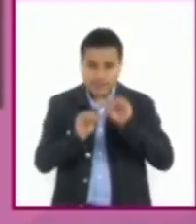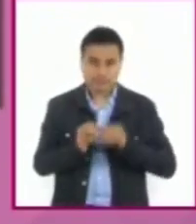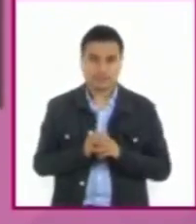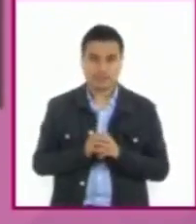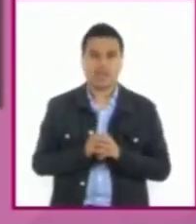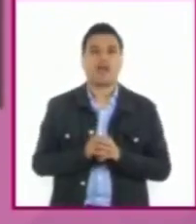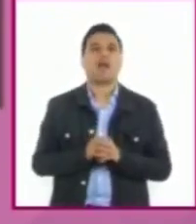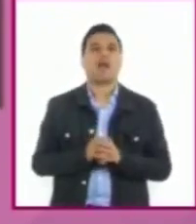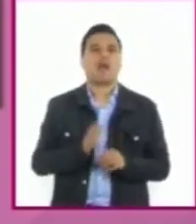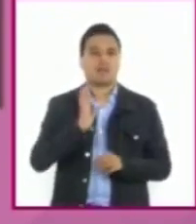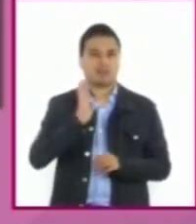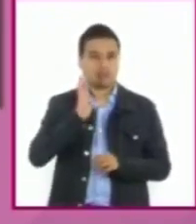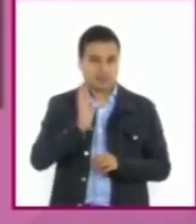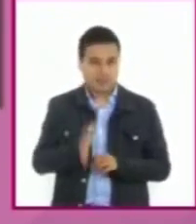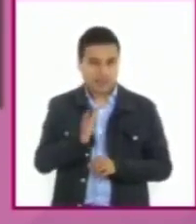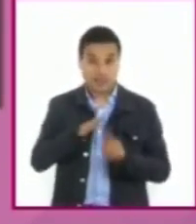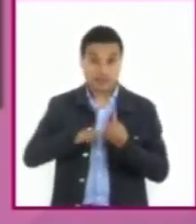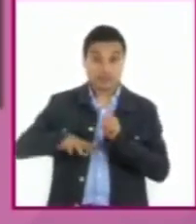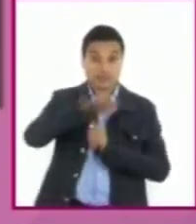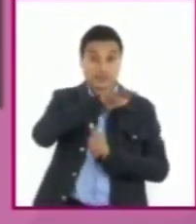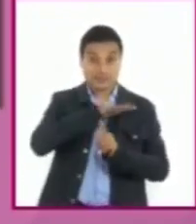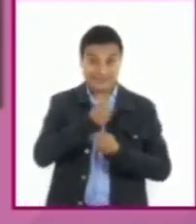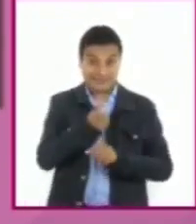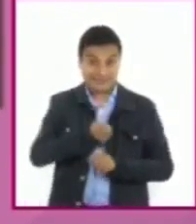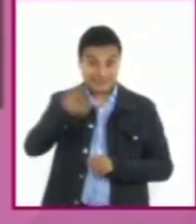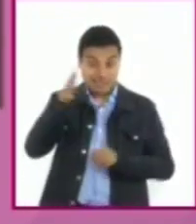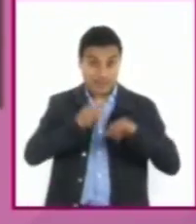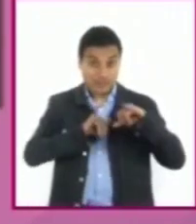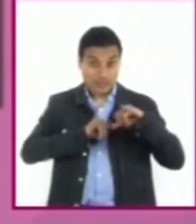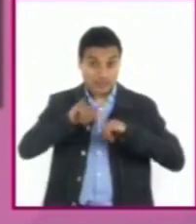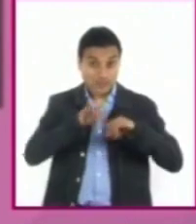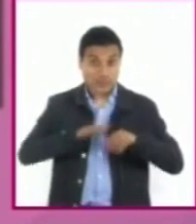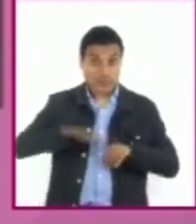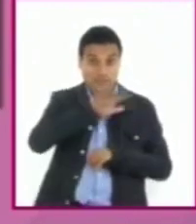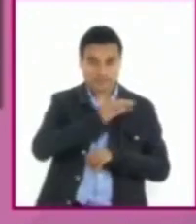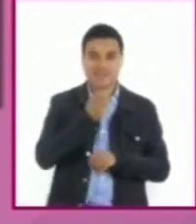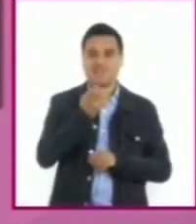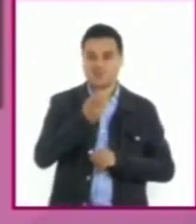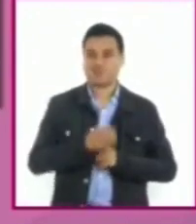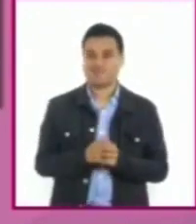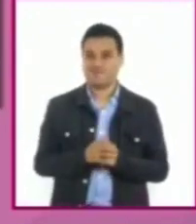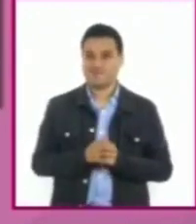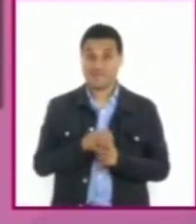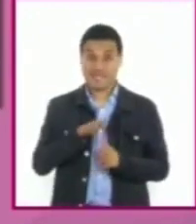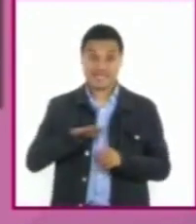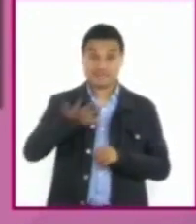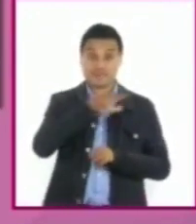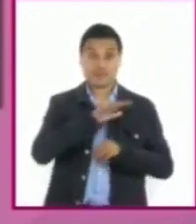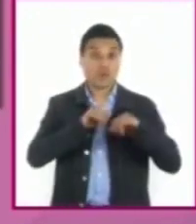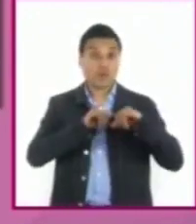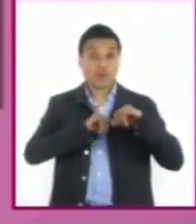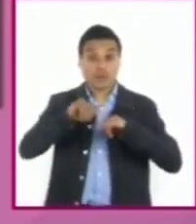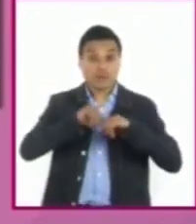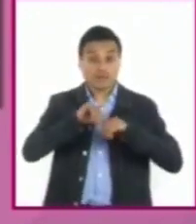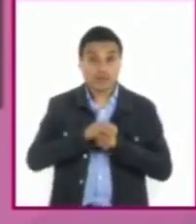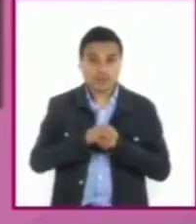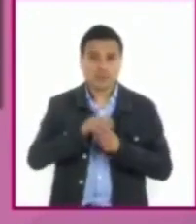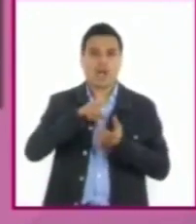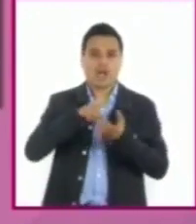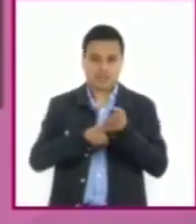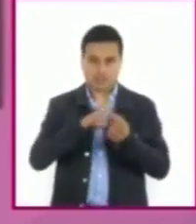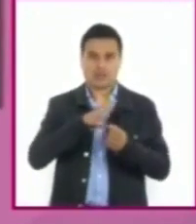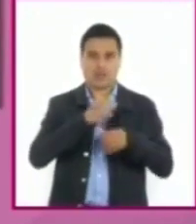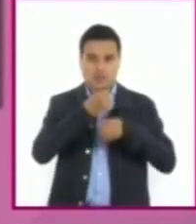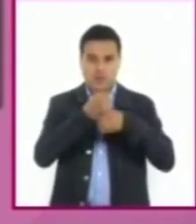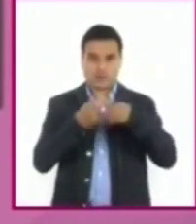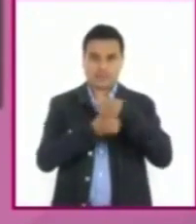todo aquello que nos rodea forma parte del espacio geográfico. Exacto, Edmundo. El espacio geográfico está integrado por